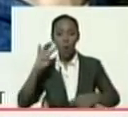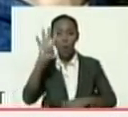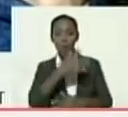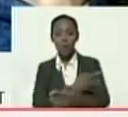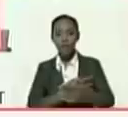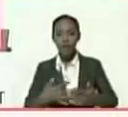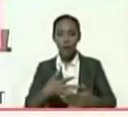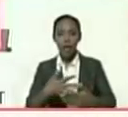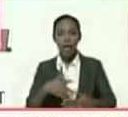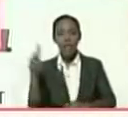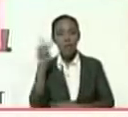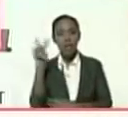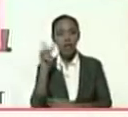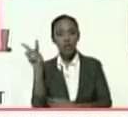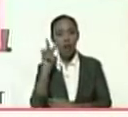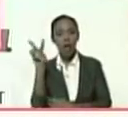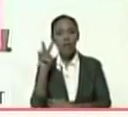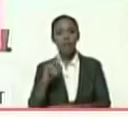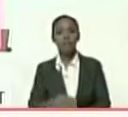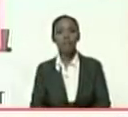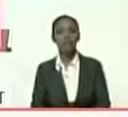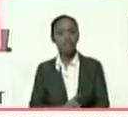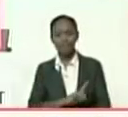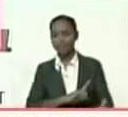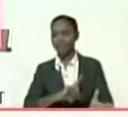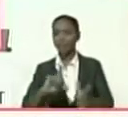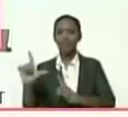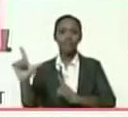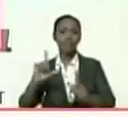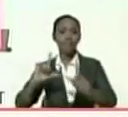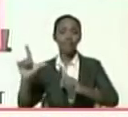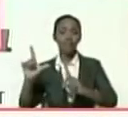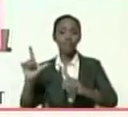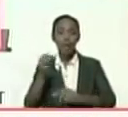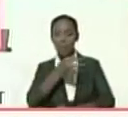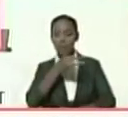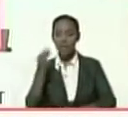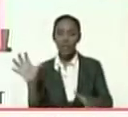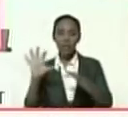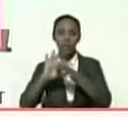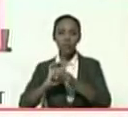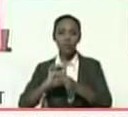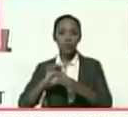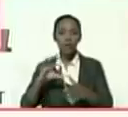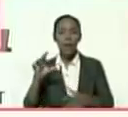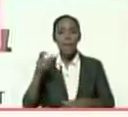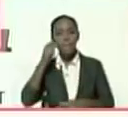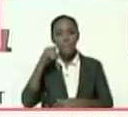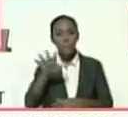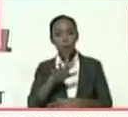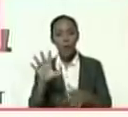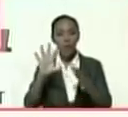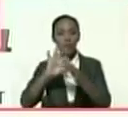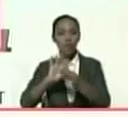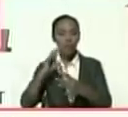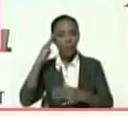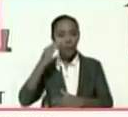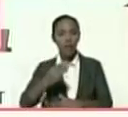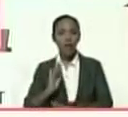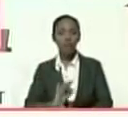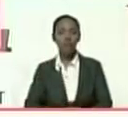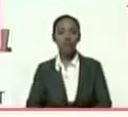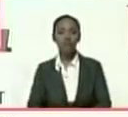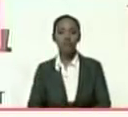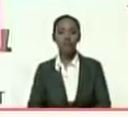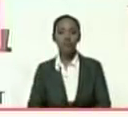y milicianas. Listo, en perfecta unión cívico-militar. Tenemos lo que ellos se han